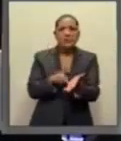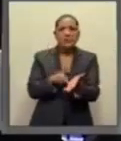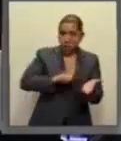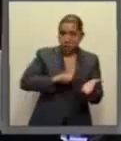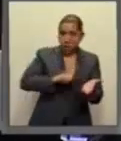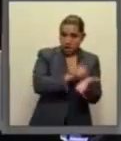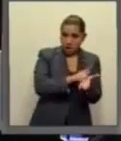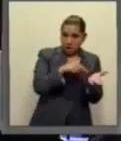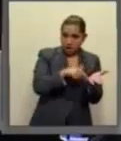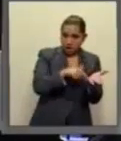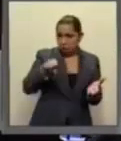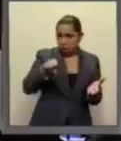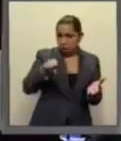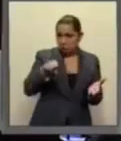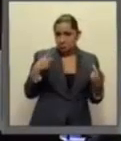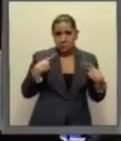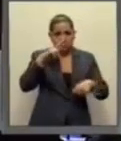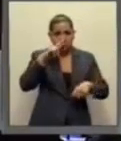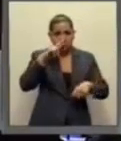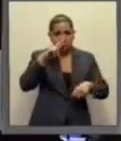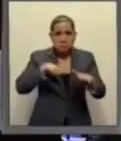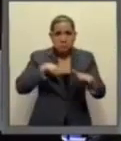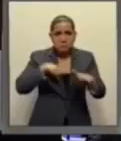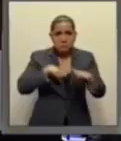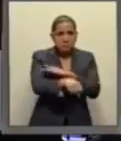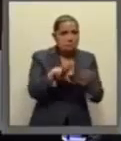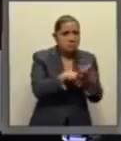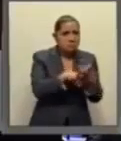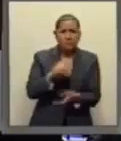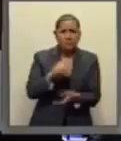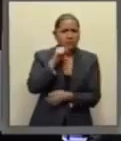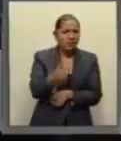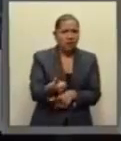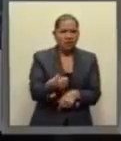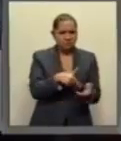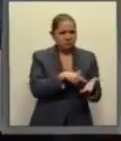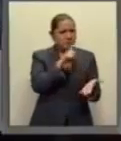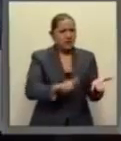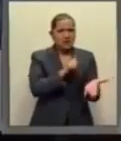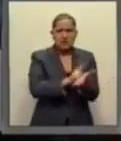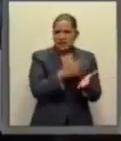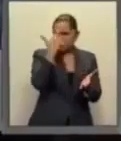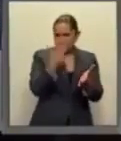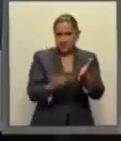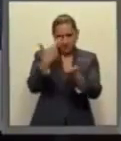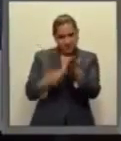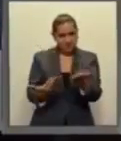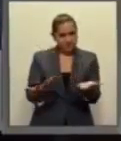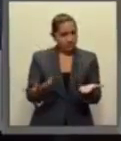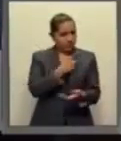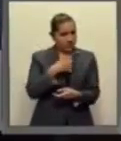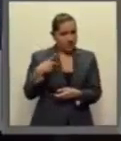En nuestros días, la obra y la vida de Benito Juárez siguen estando vigentes. Su legado